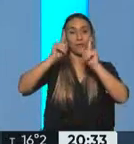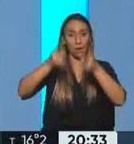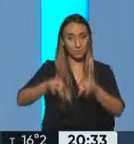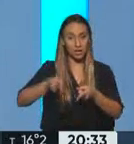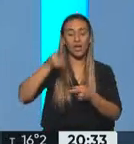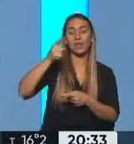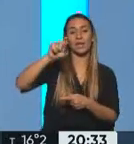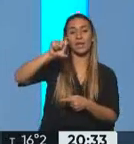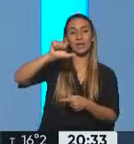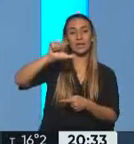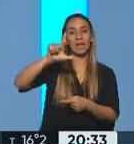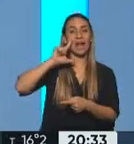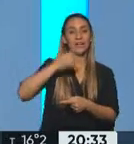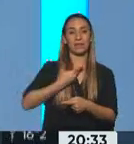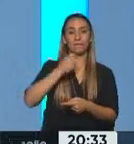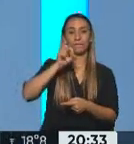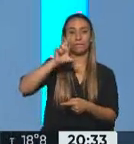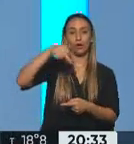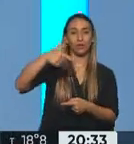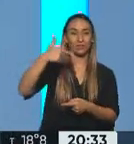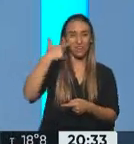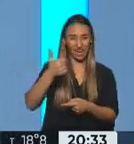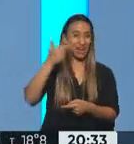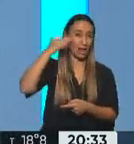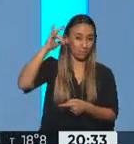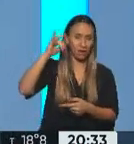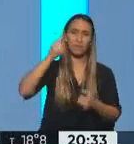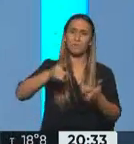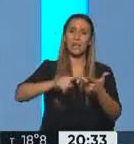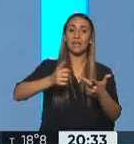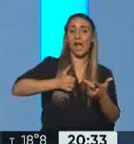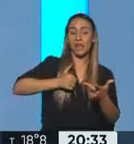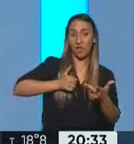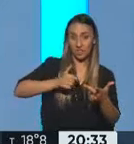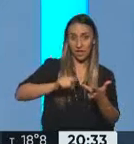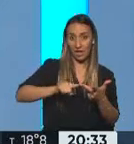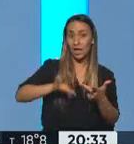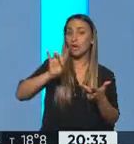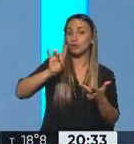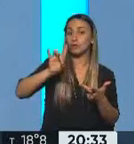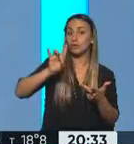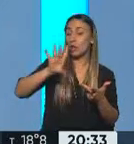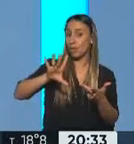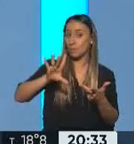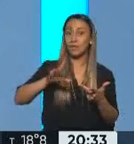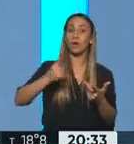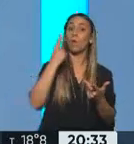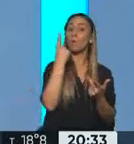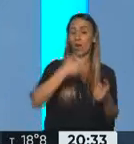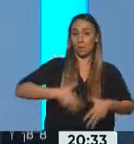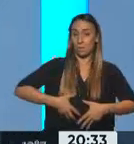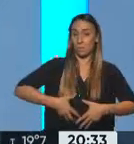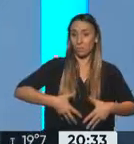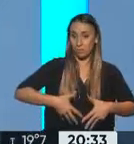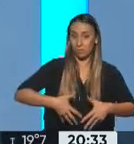viene practicando. Hay otros países como, por ejemplo, Canadá, que solo aceptan una gestación altruista, solidaria, pero